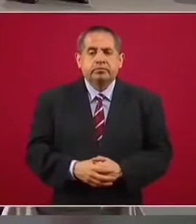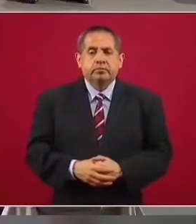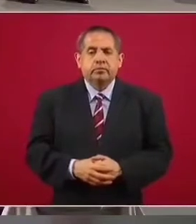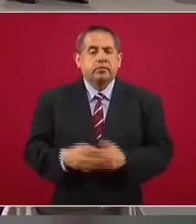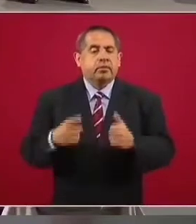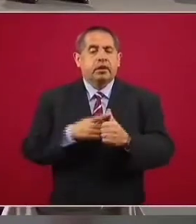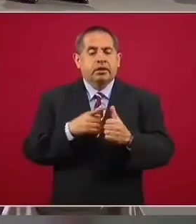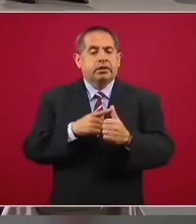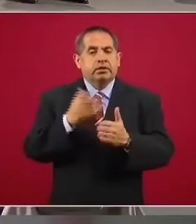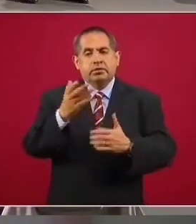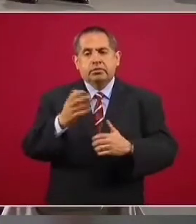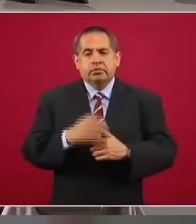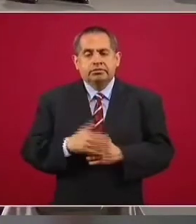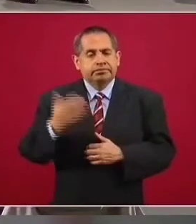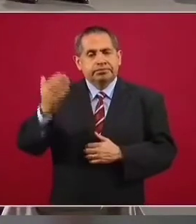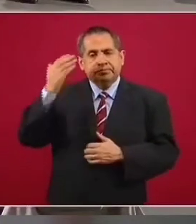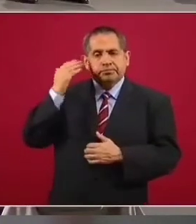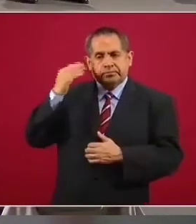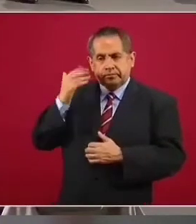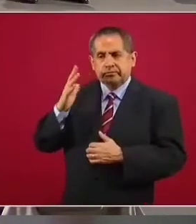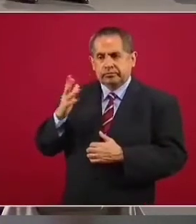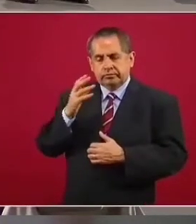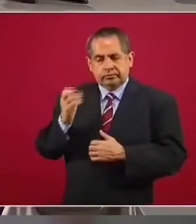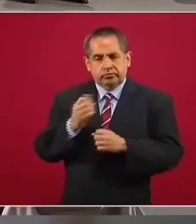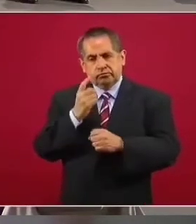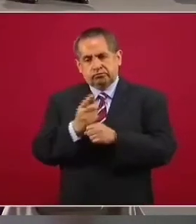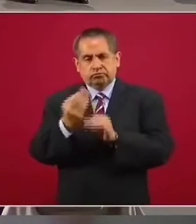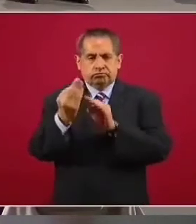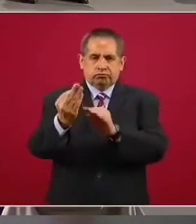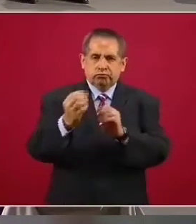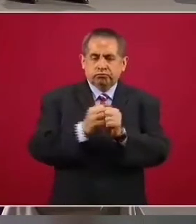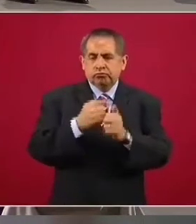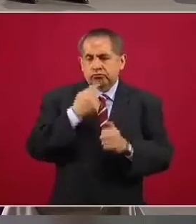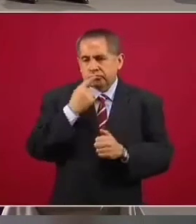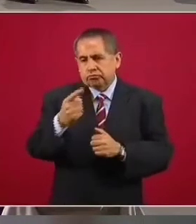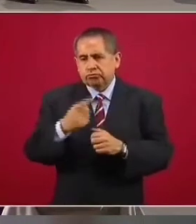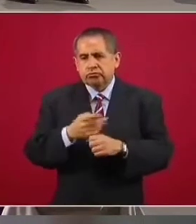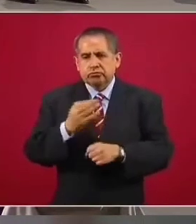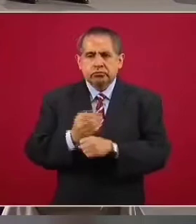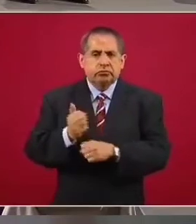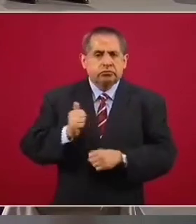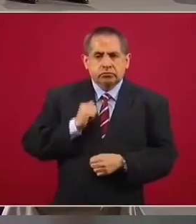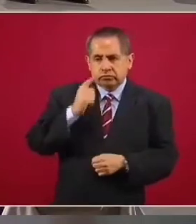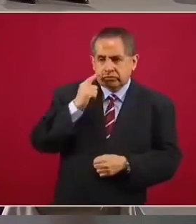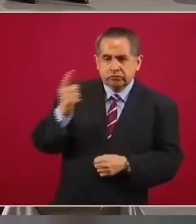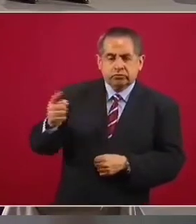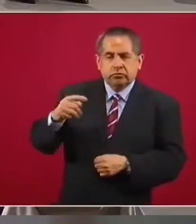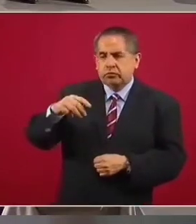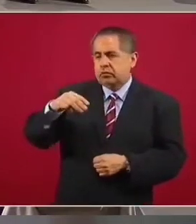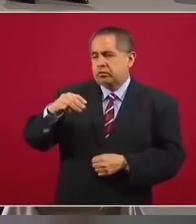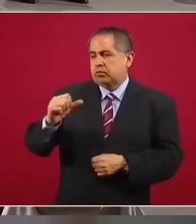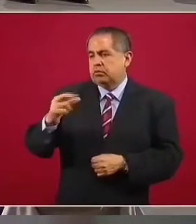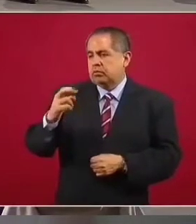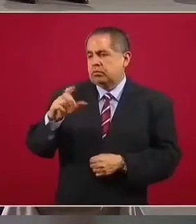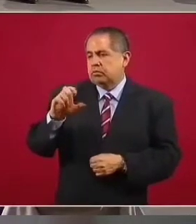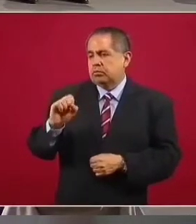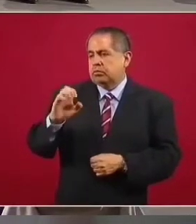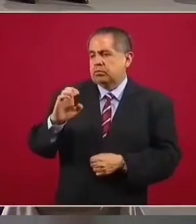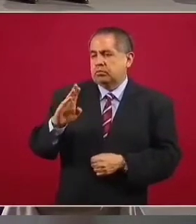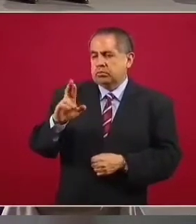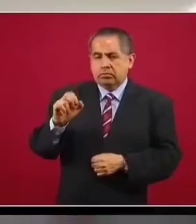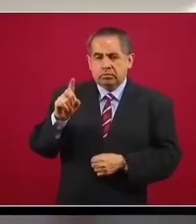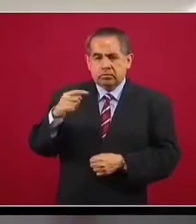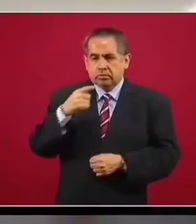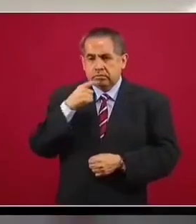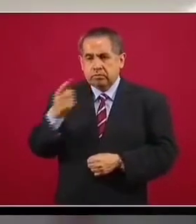primero que nada, ya había tenido la oportunidad de comentarle a usted, señor presidente, pero aprovecho que está aquí el canciller Marcelo Ebrard para